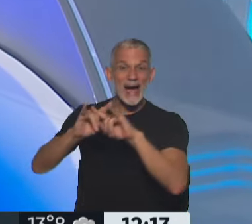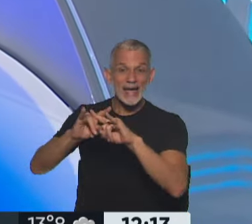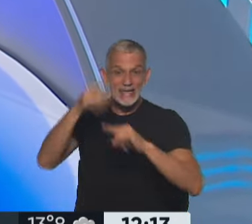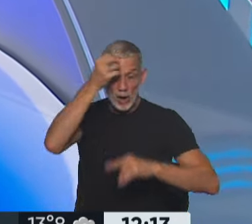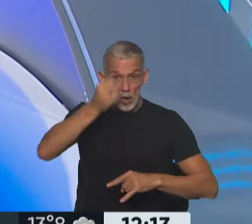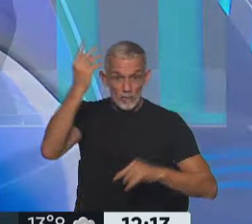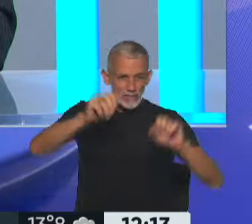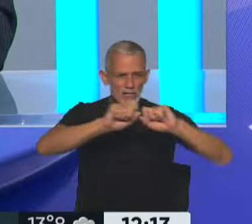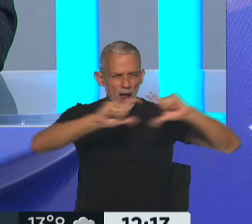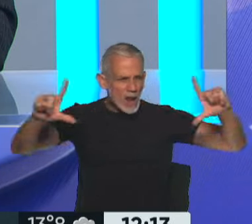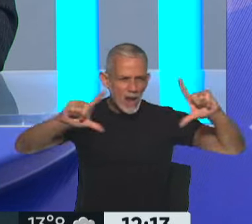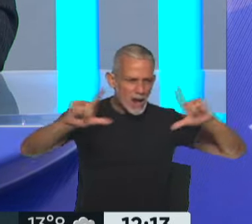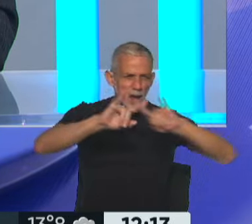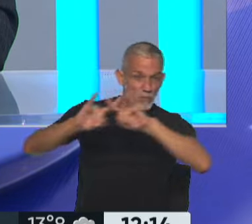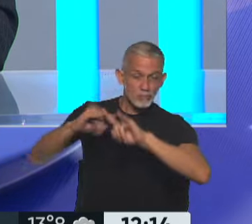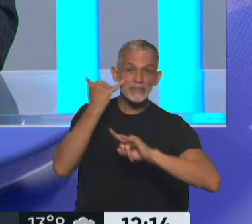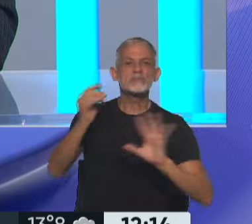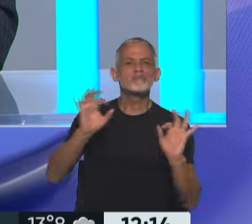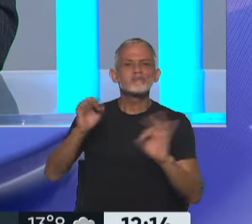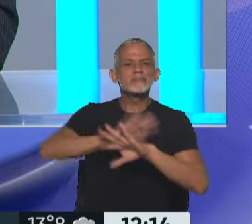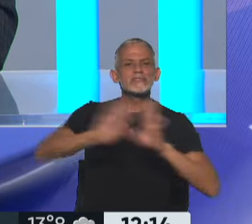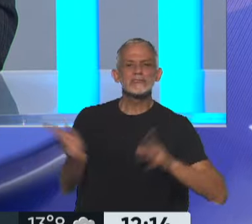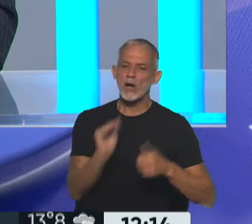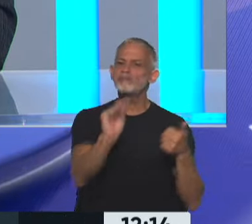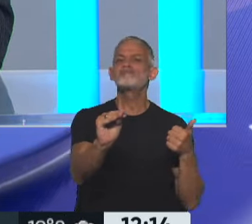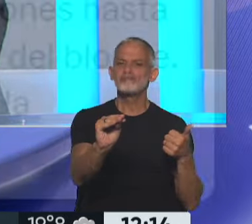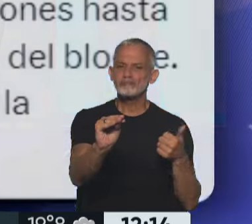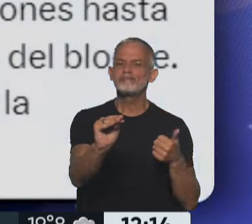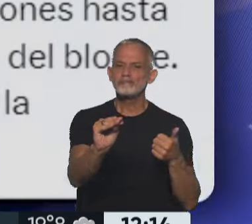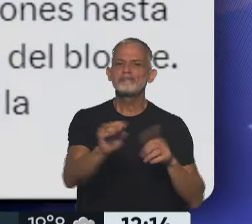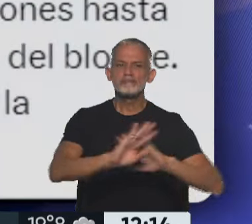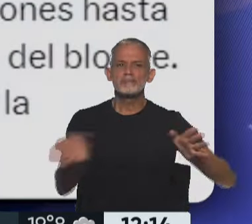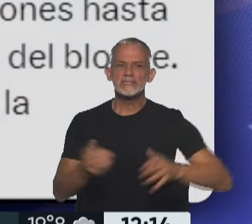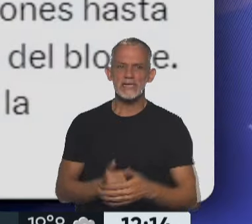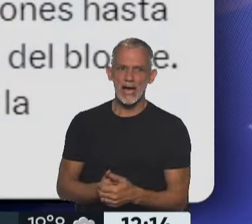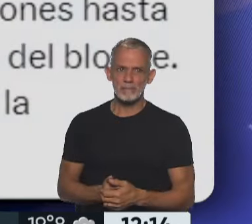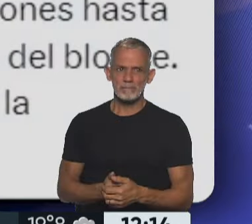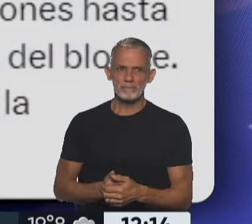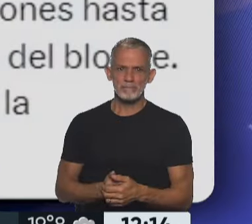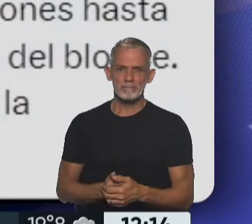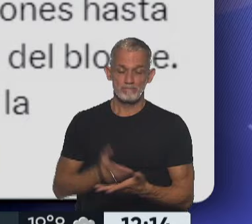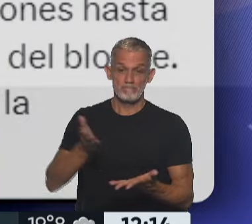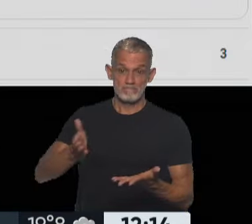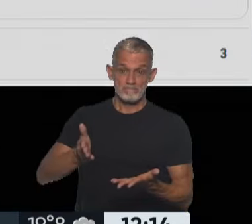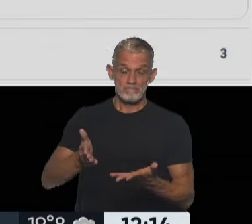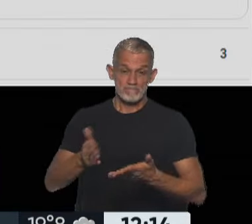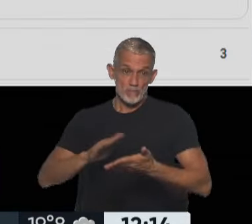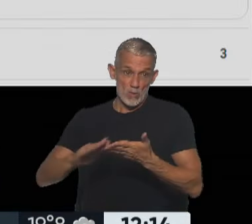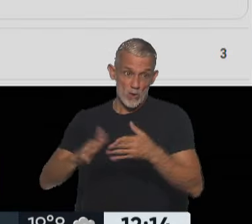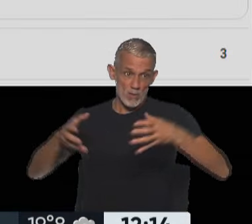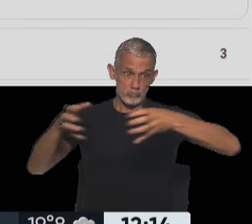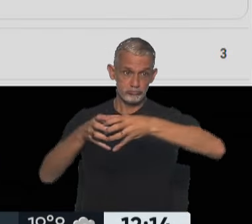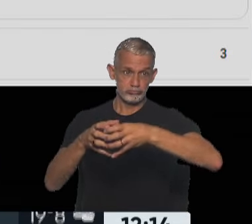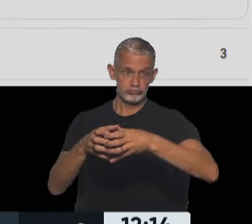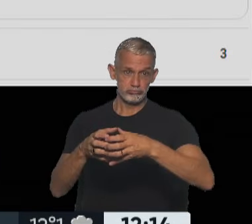oficial de la cámara de diputados ya está eh señalado eh y y digamos este puesto